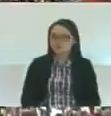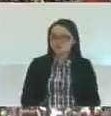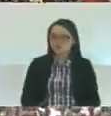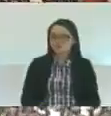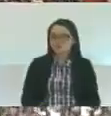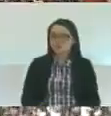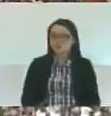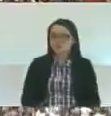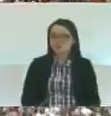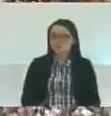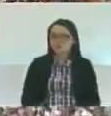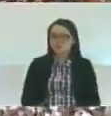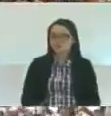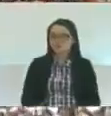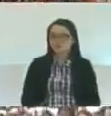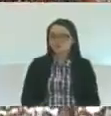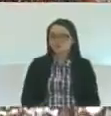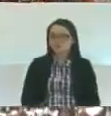Allá en el horizonte